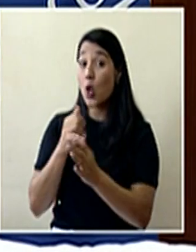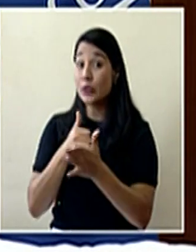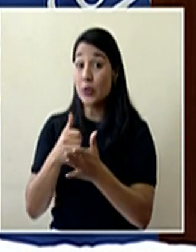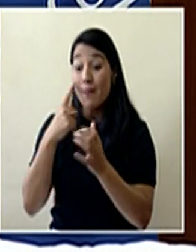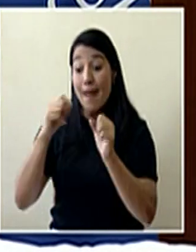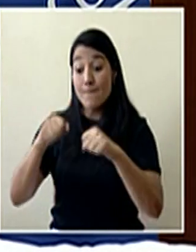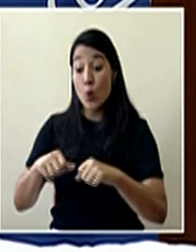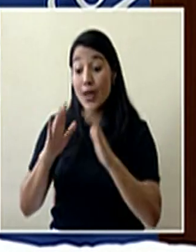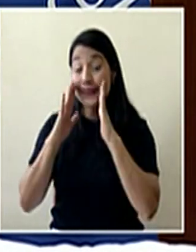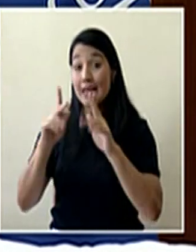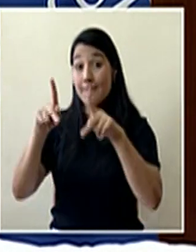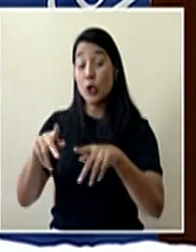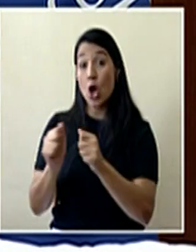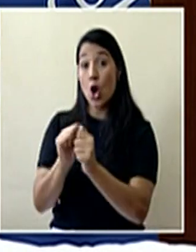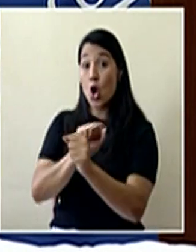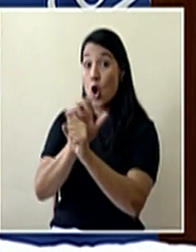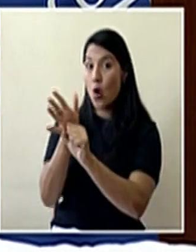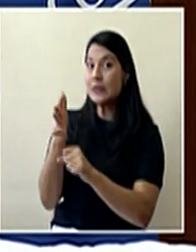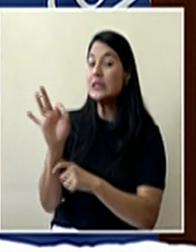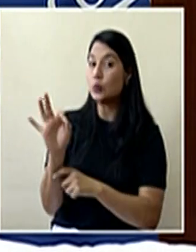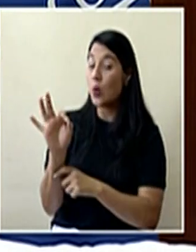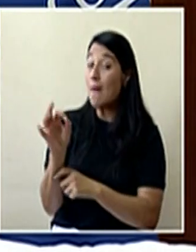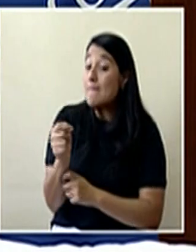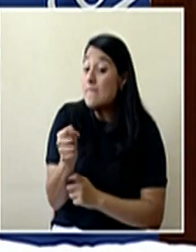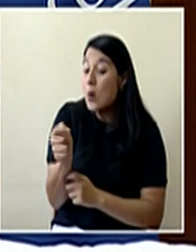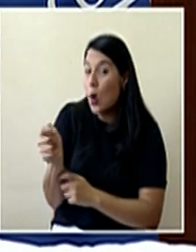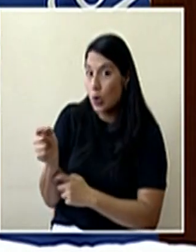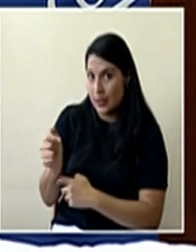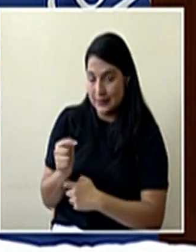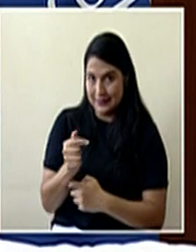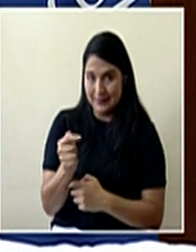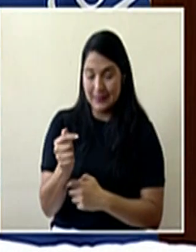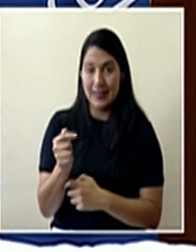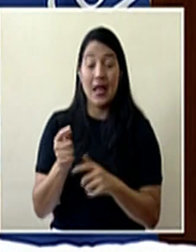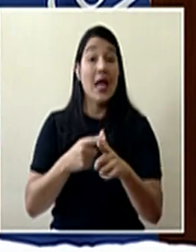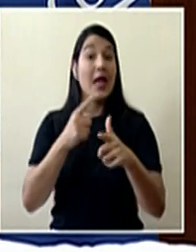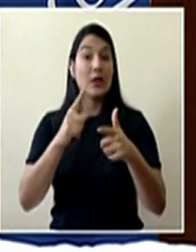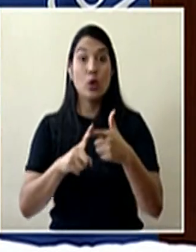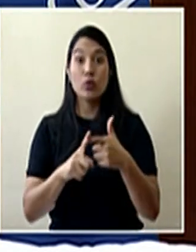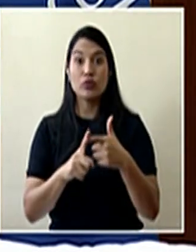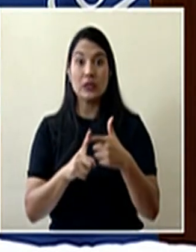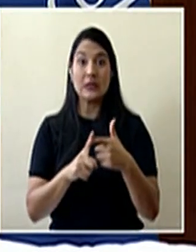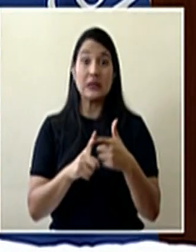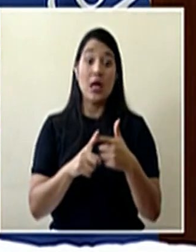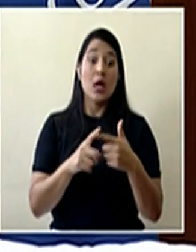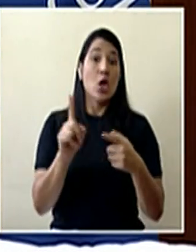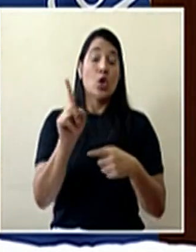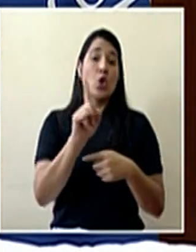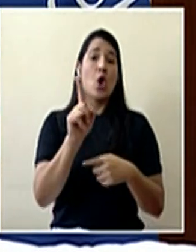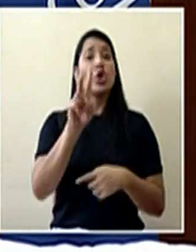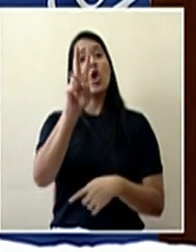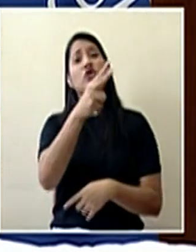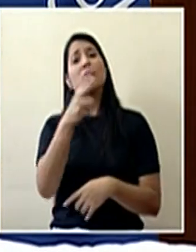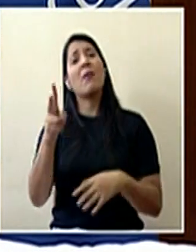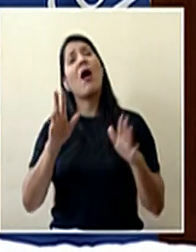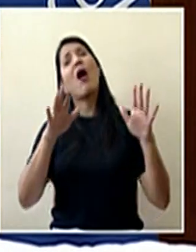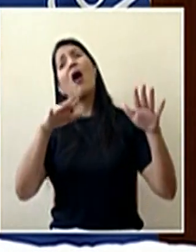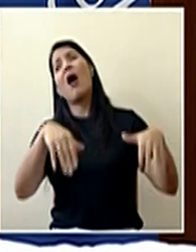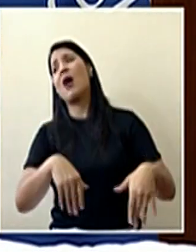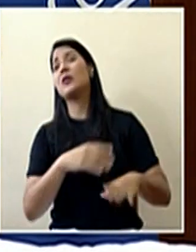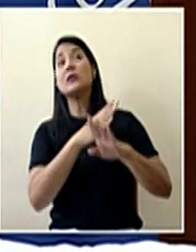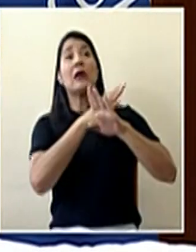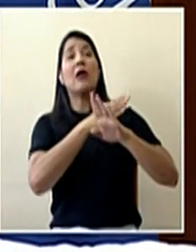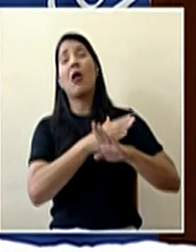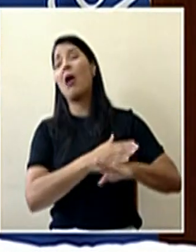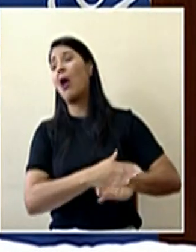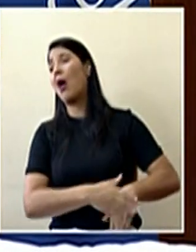pacientes COVID. Y en ese sentido es muy diferente, como indicaba, que en cuestión de 2 semanas nos relajemos todos, que empiece a aumentar la